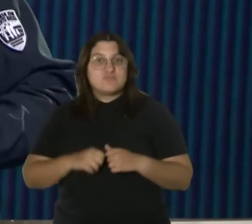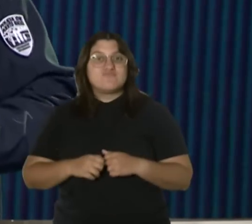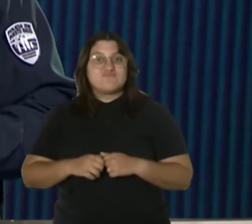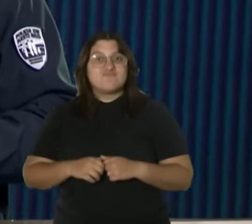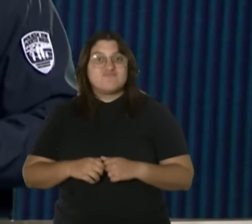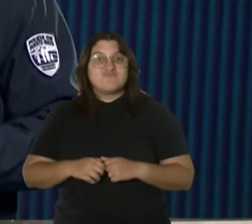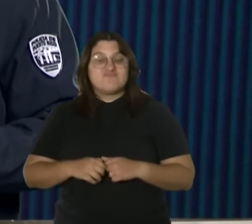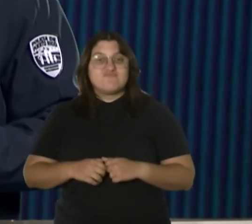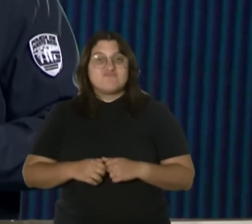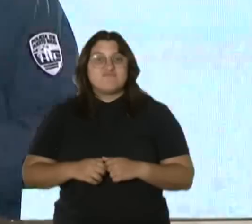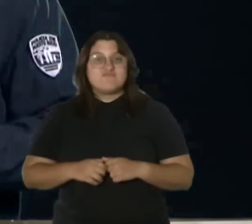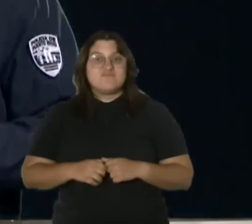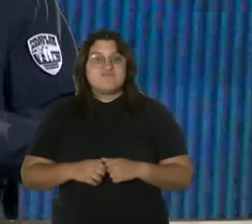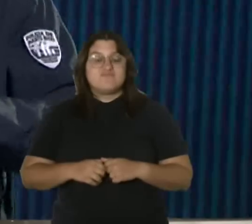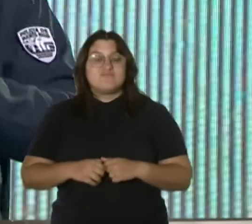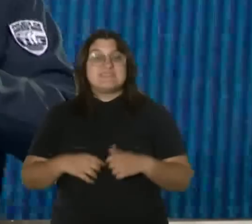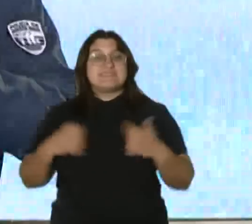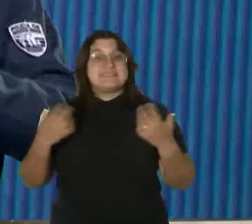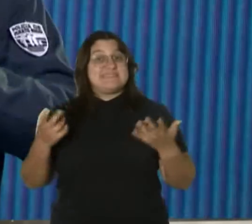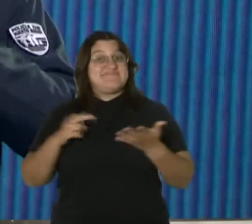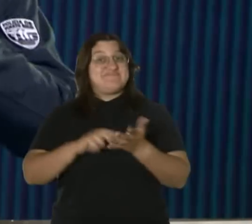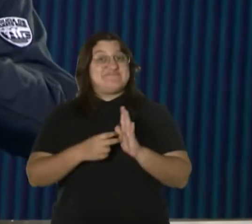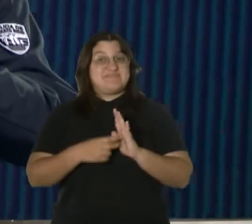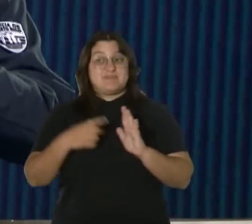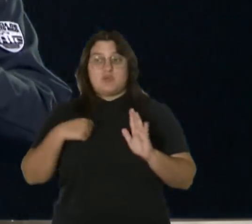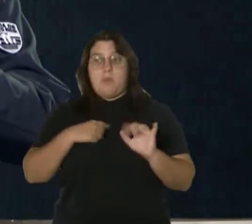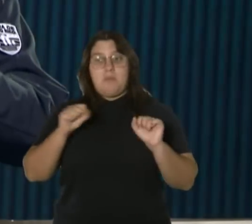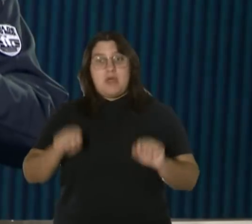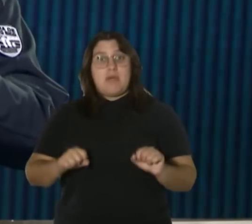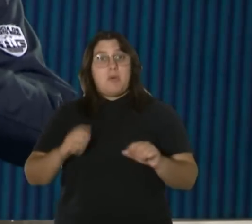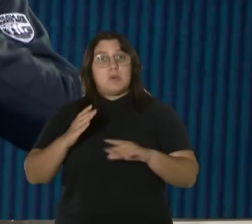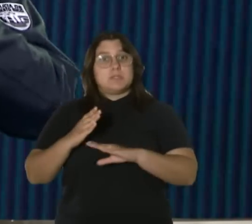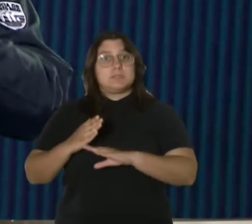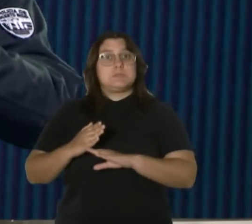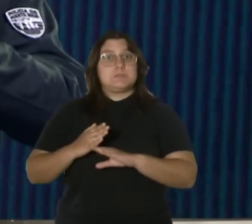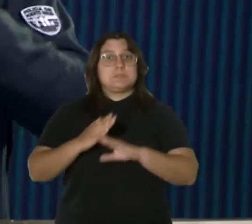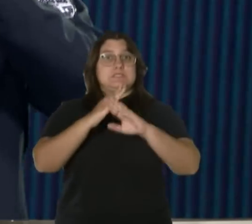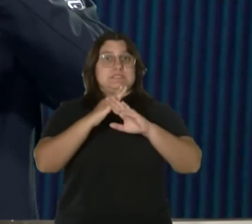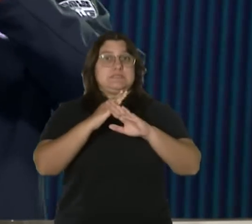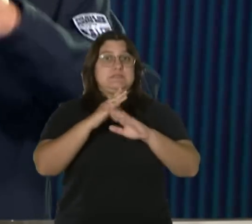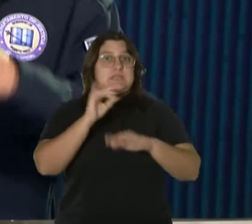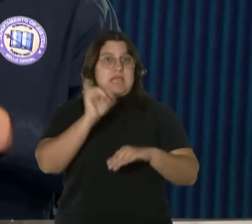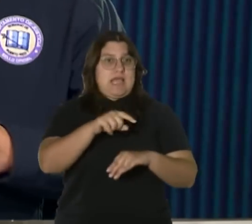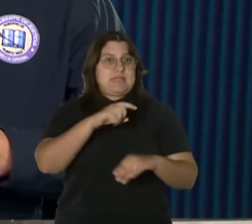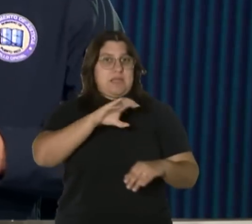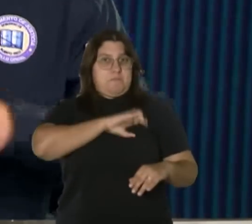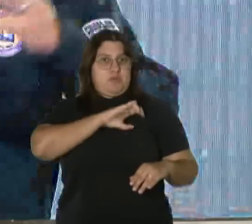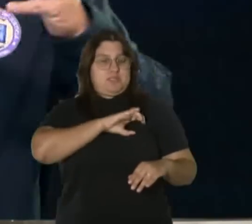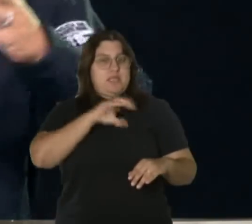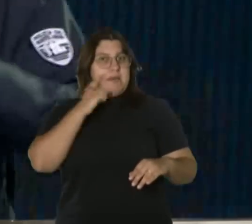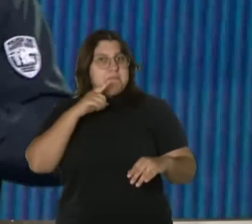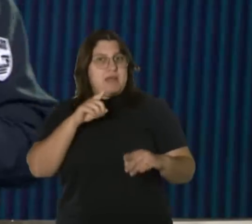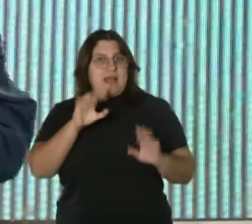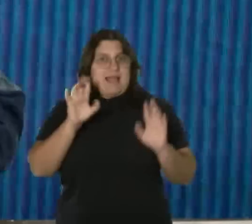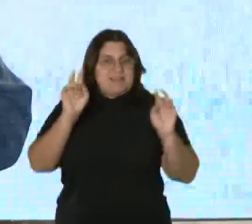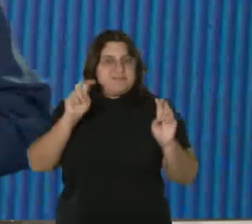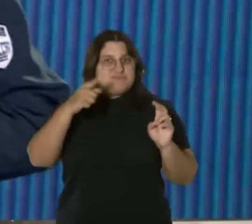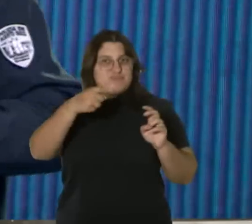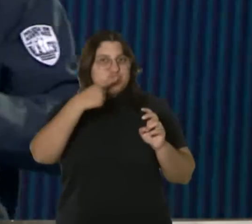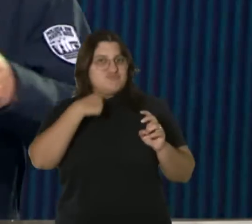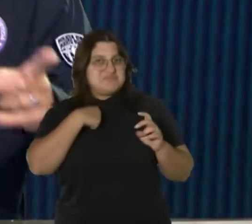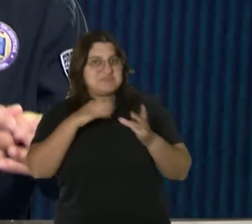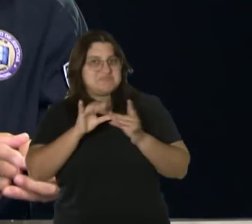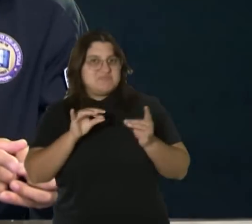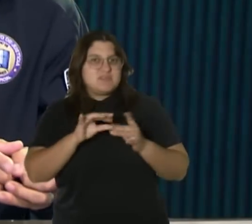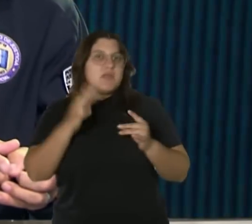versus Díaz y bonano así que podríamos entrar a defender Esa esa actividad que acaba de llevar ese agente hipotético que usted me acaba de